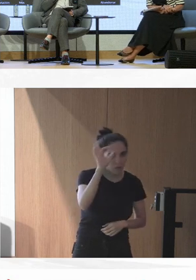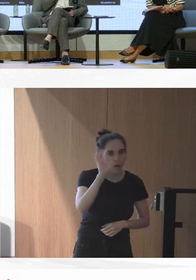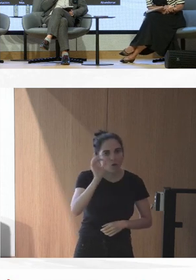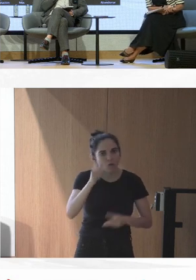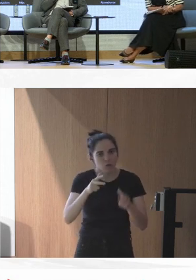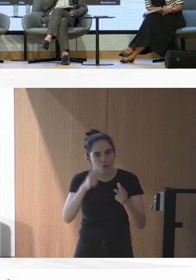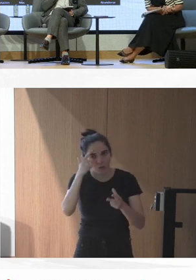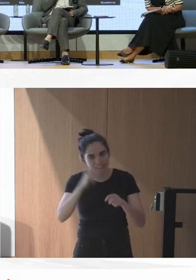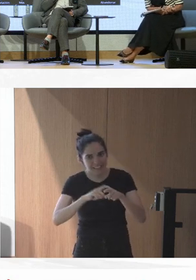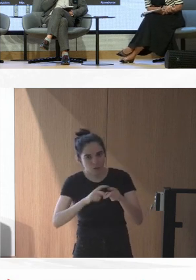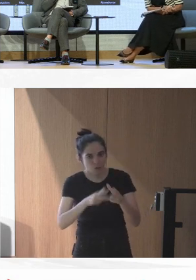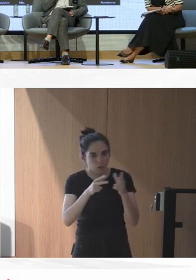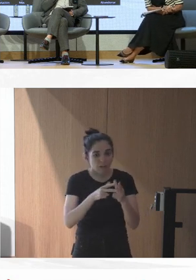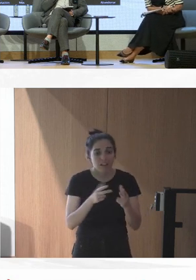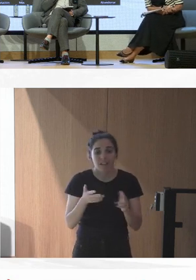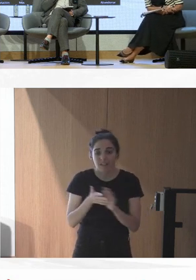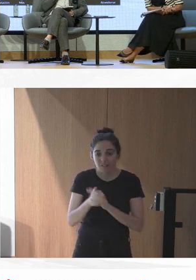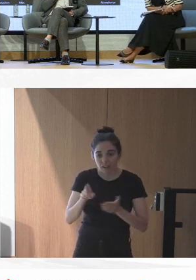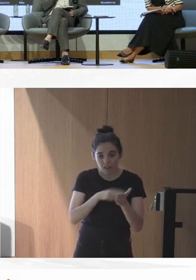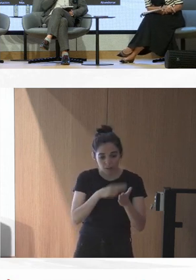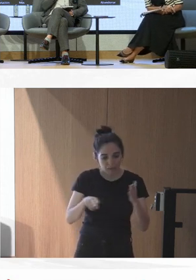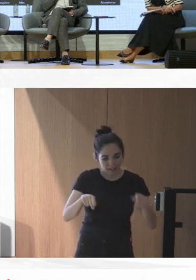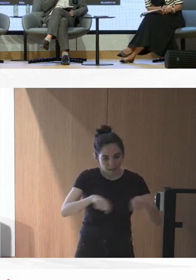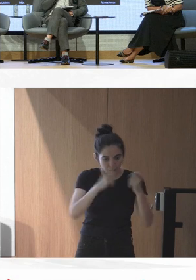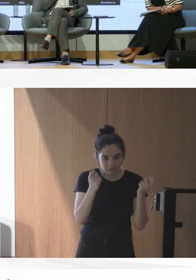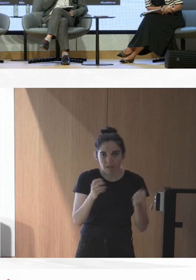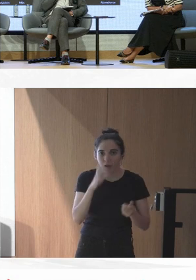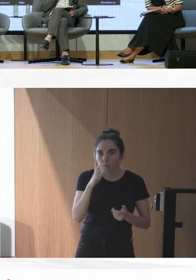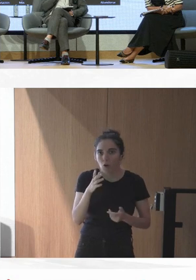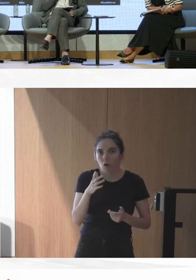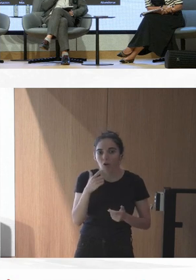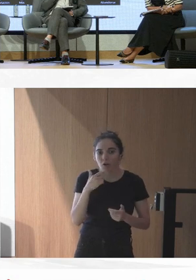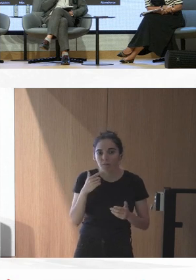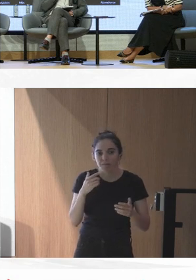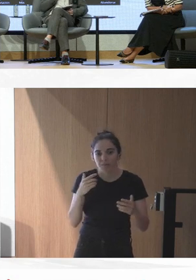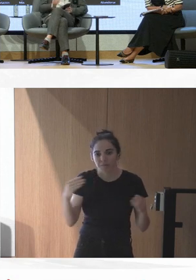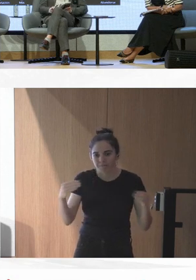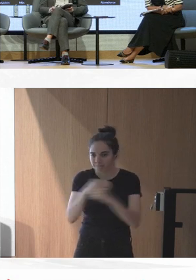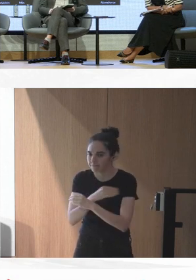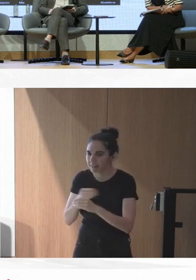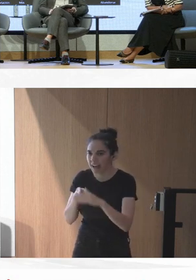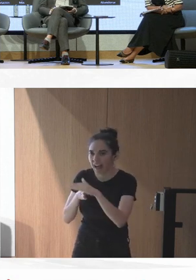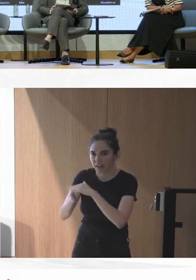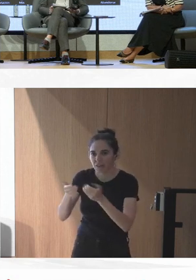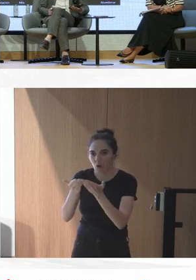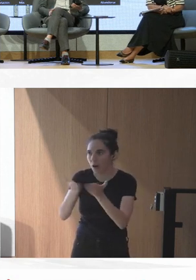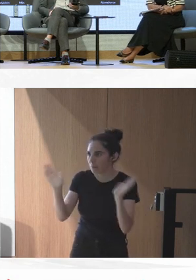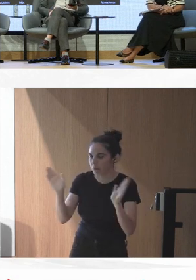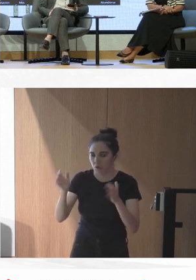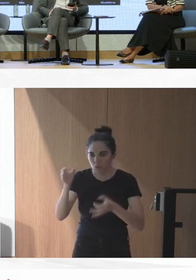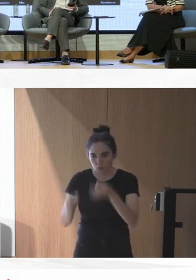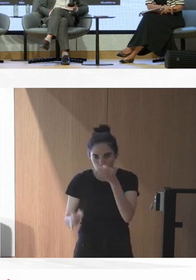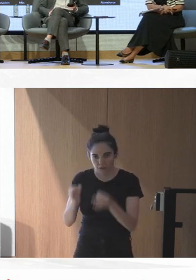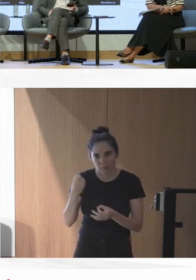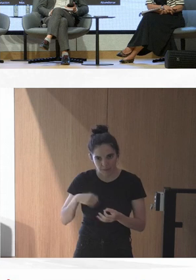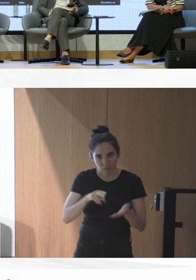Vulnera la CRPD porque es contraria también al acceso amplio a la justicia que establece esta misma